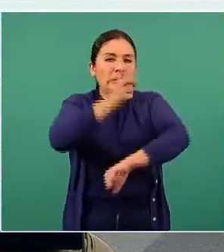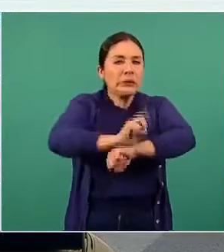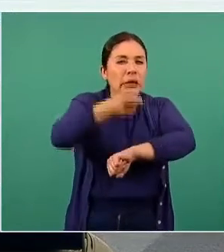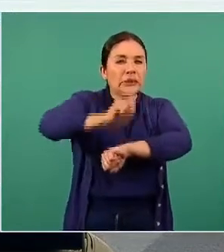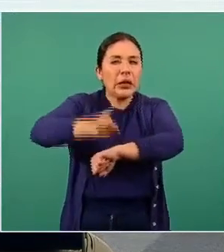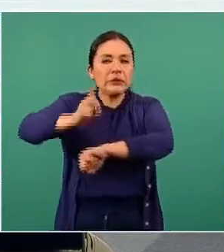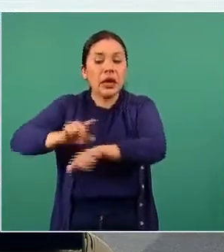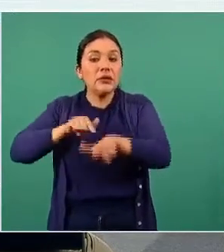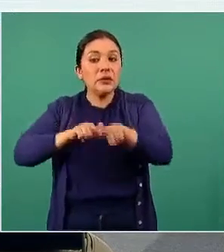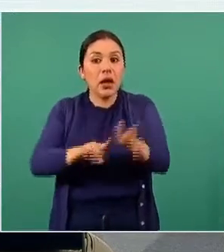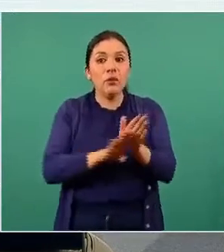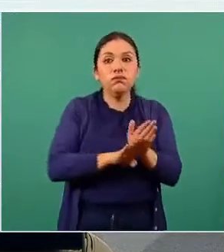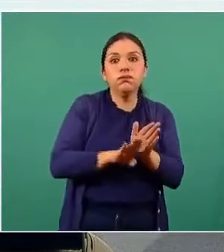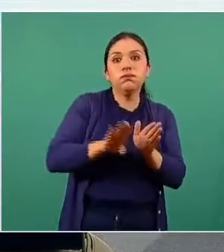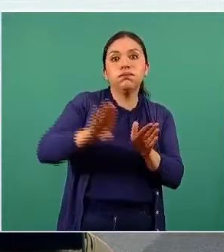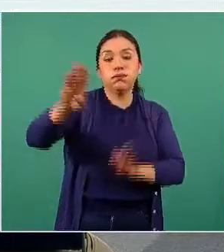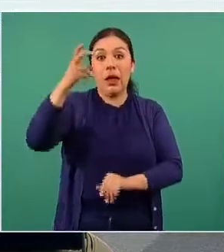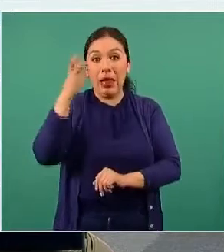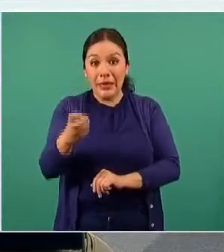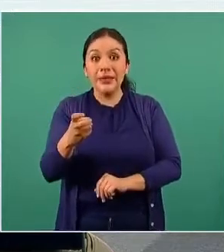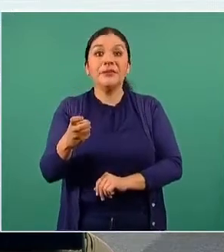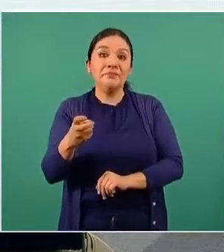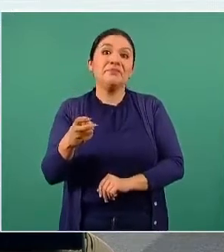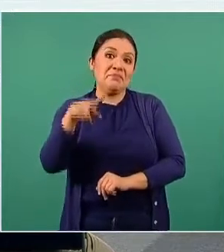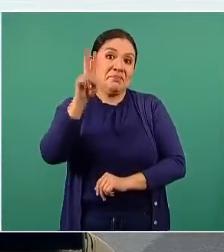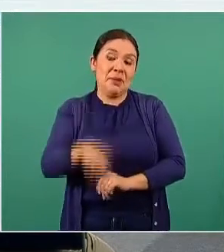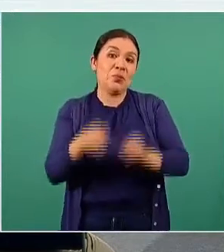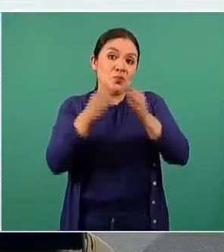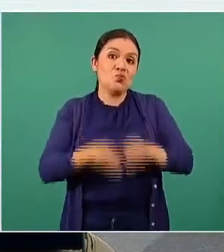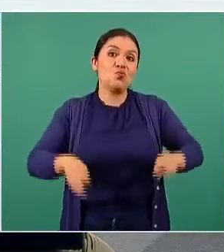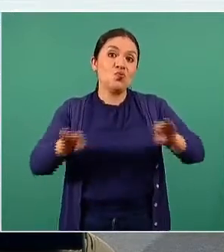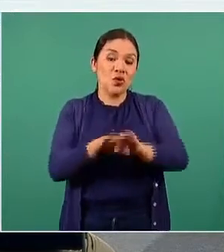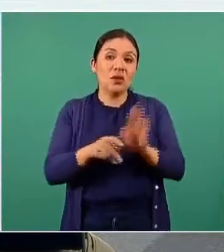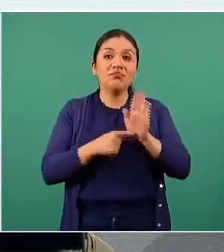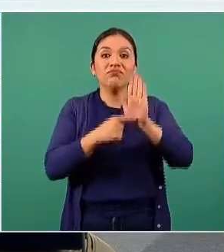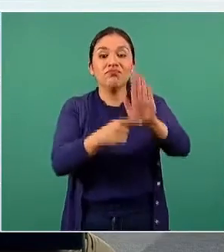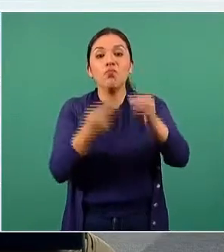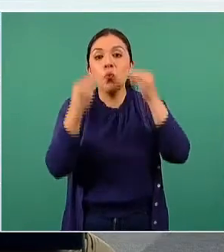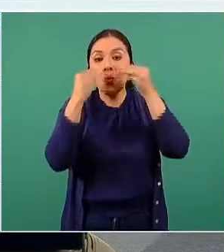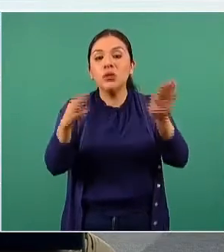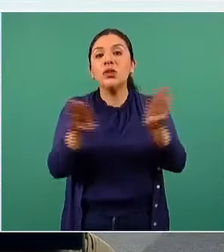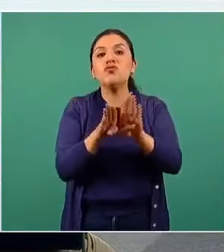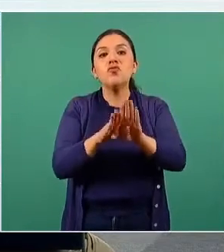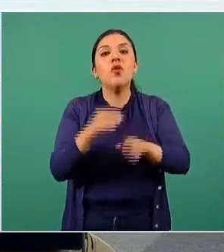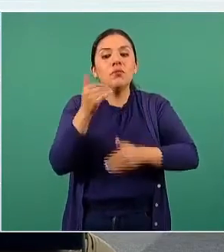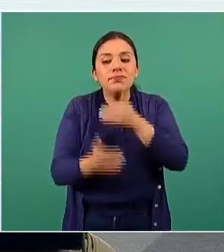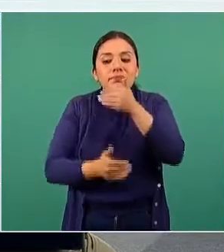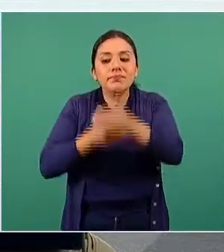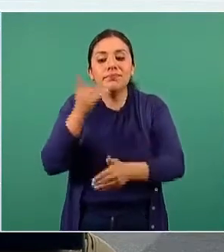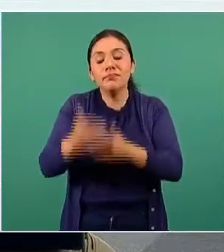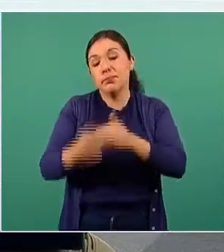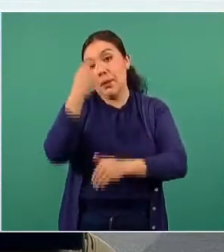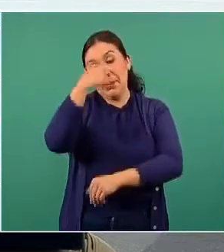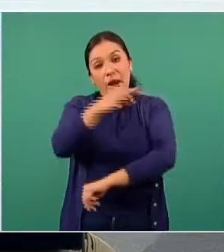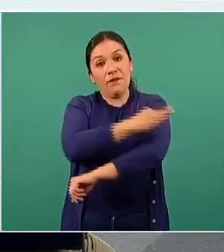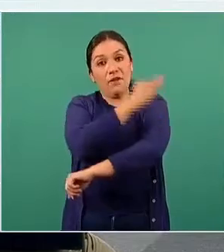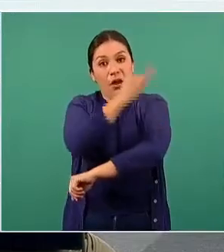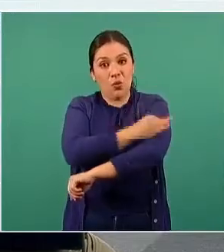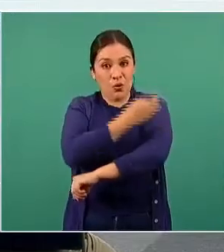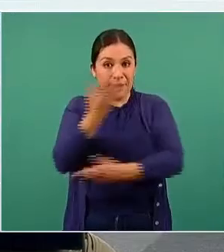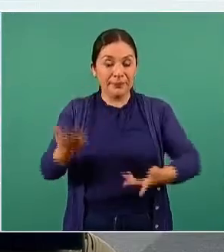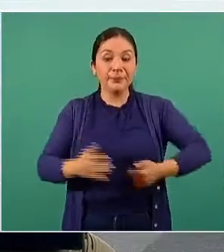sigue consolidando y nos representa obviamente el avance que se está teniendo para efectos de la